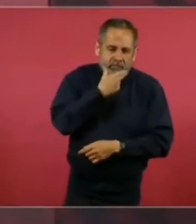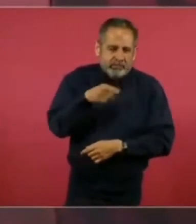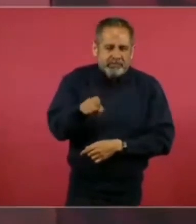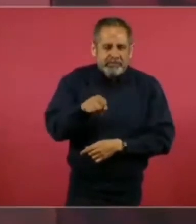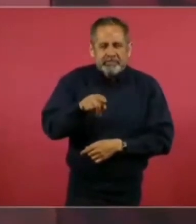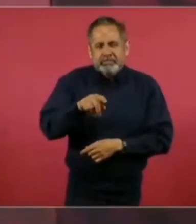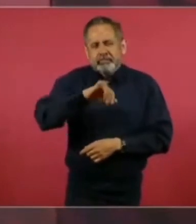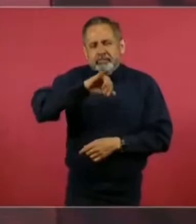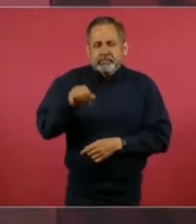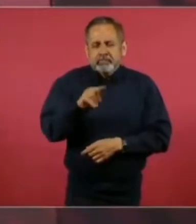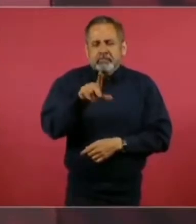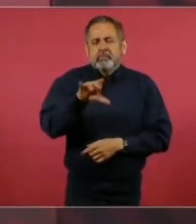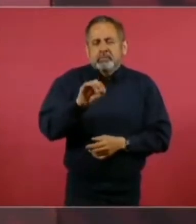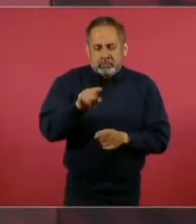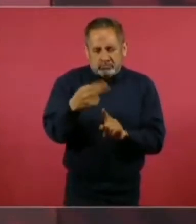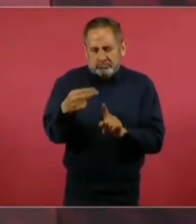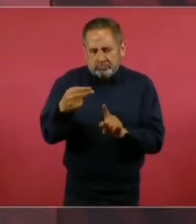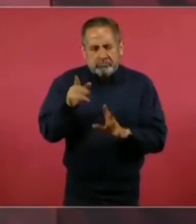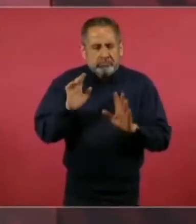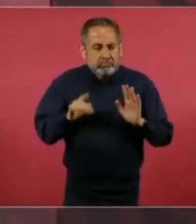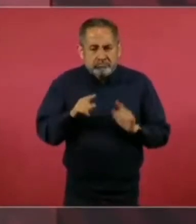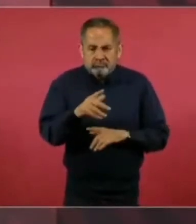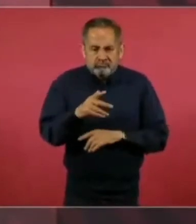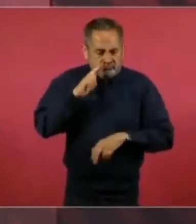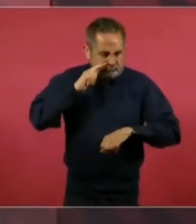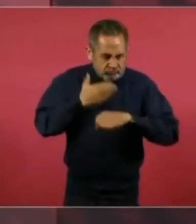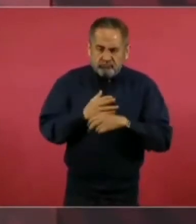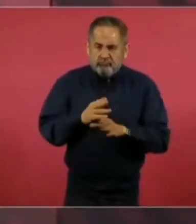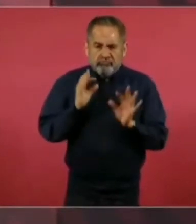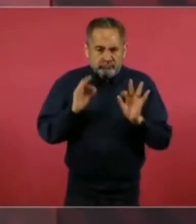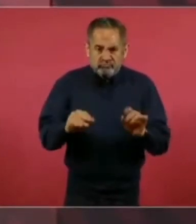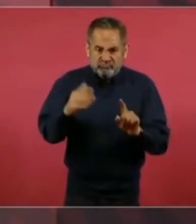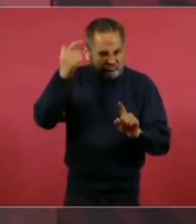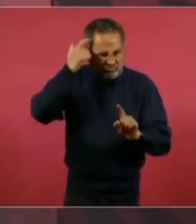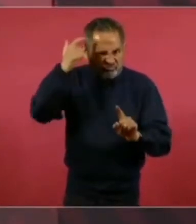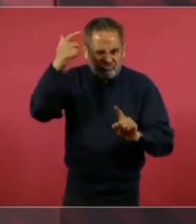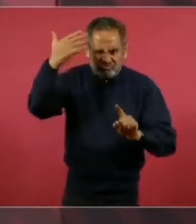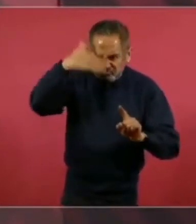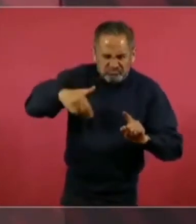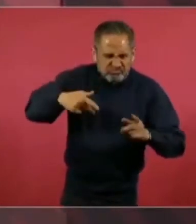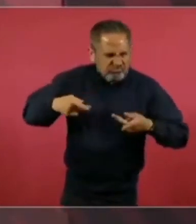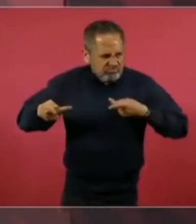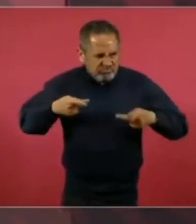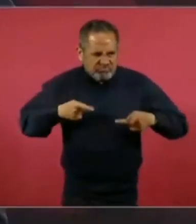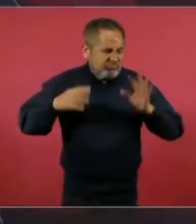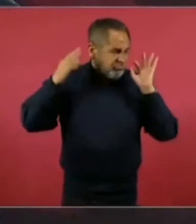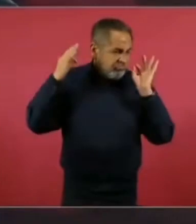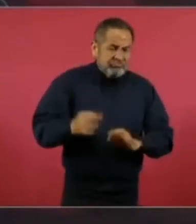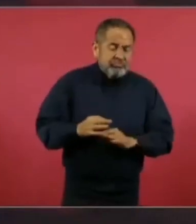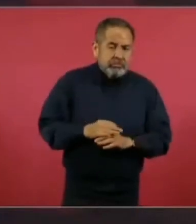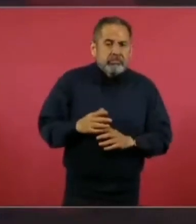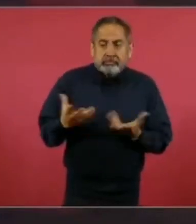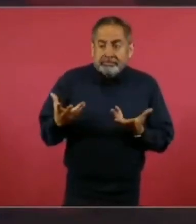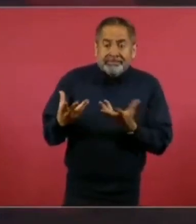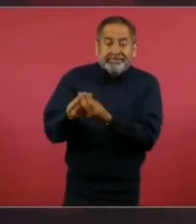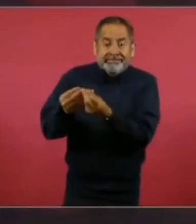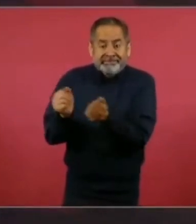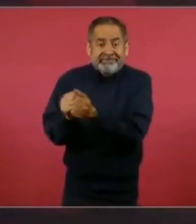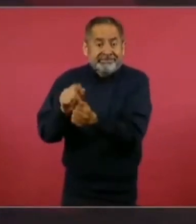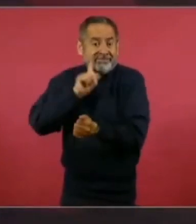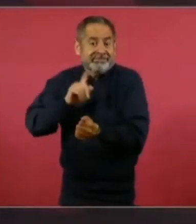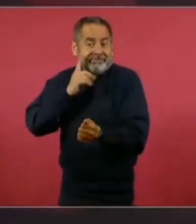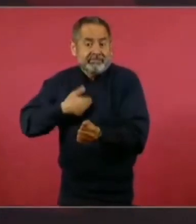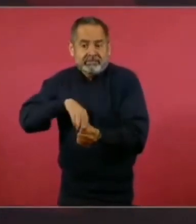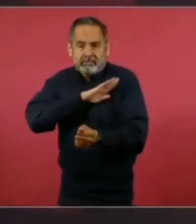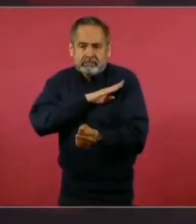muy serio, muy capacitado, muy preparado, entonces va a